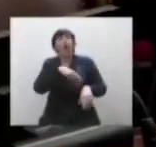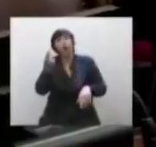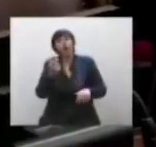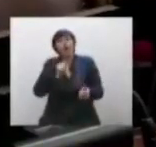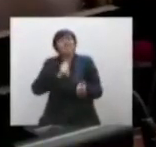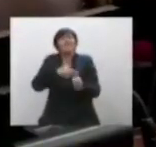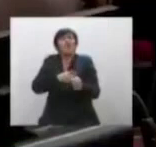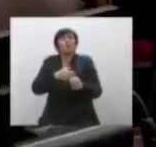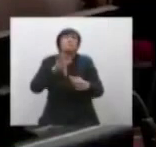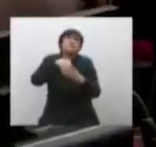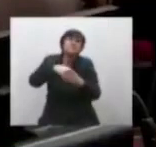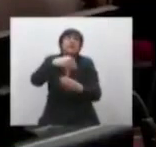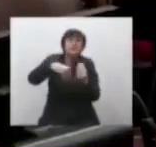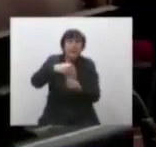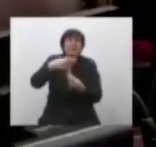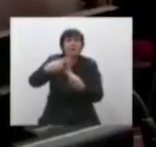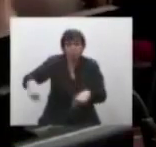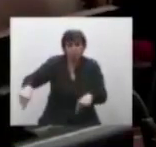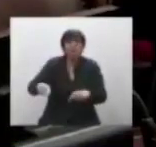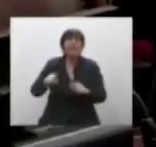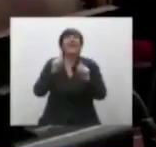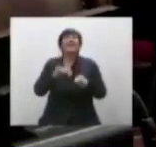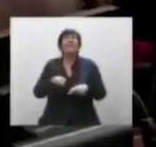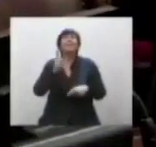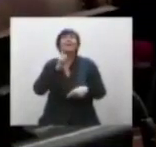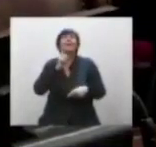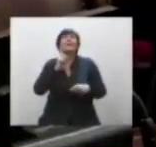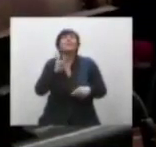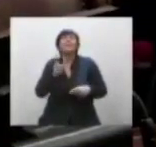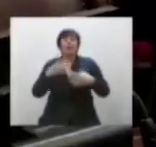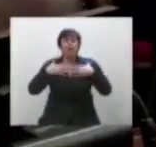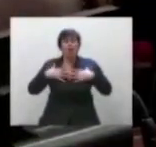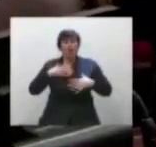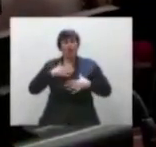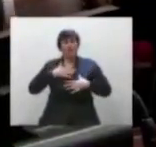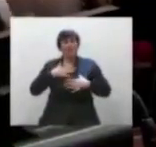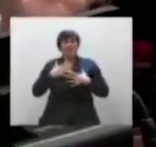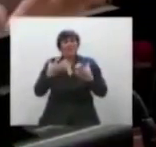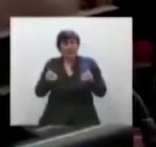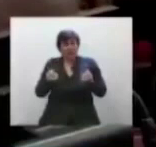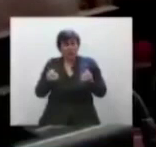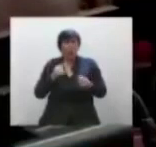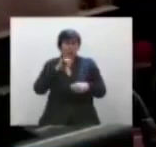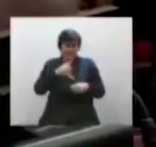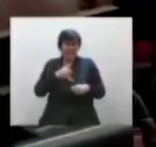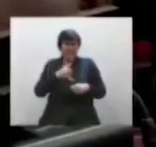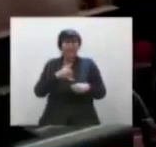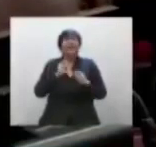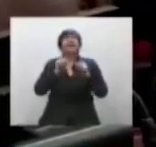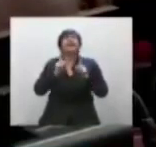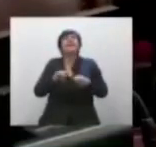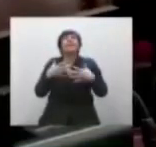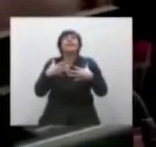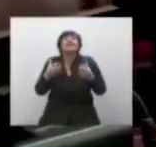quiso meter un proyecto. Una propuesta que lo que era meter en la ley el caso Fall. O sea, digamos, sí. El caso Fall ya está,